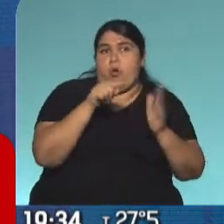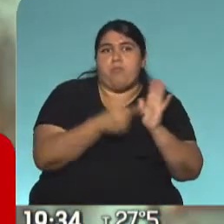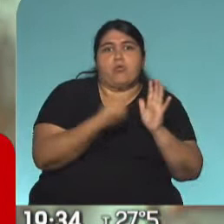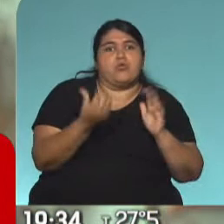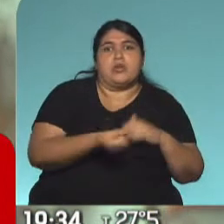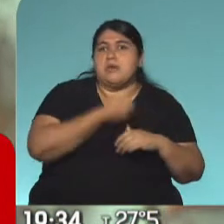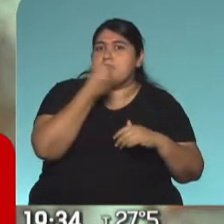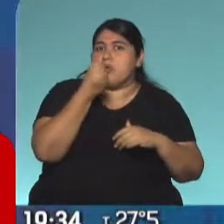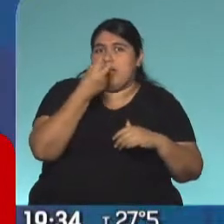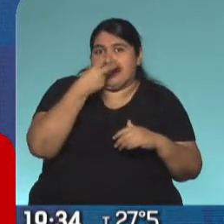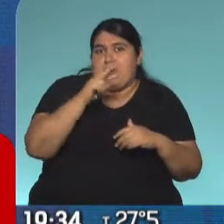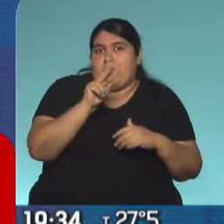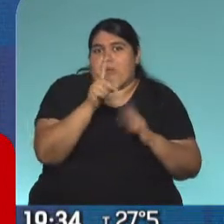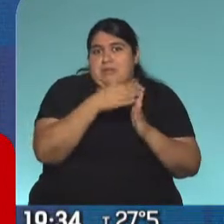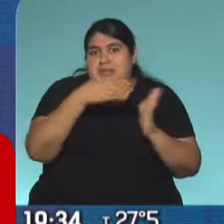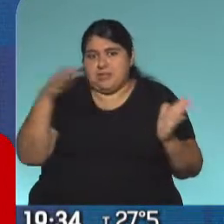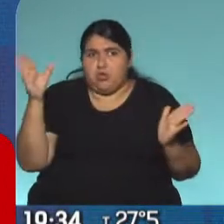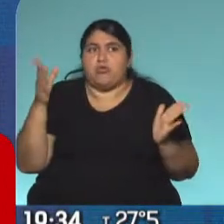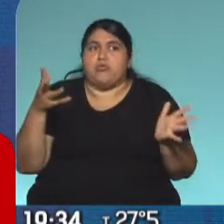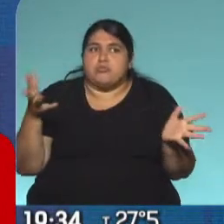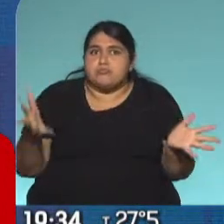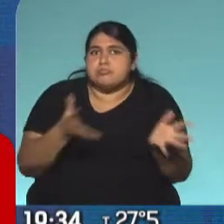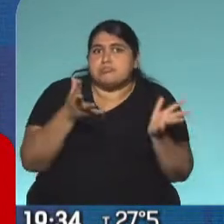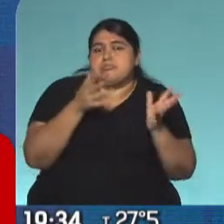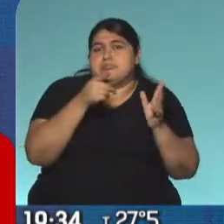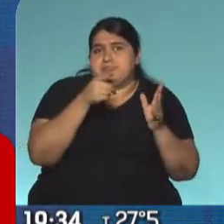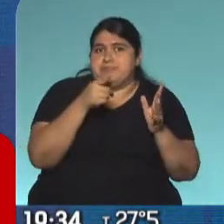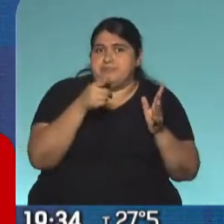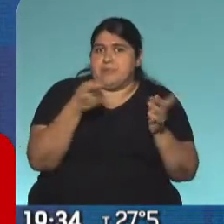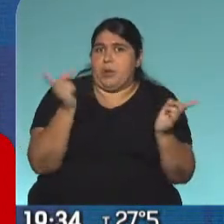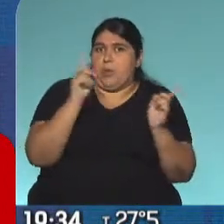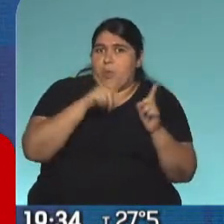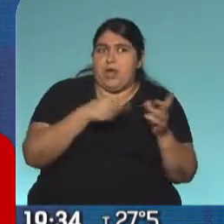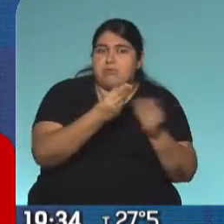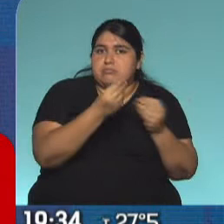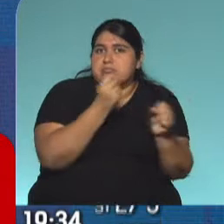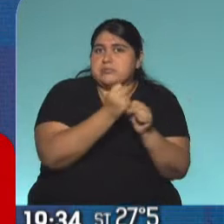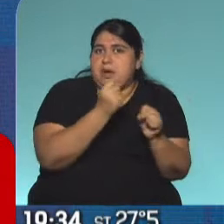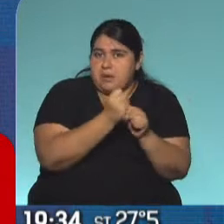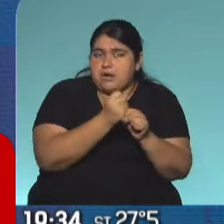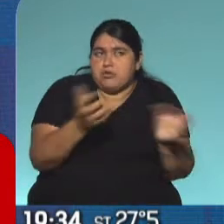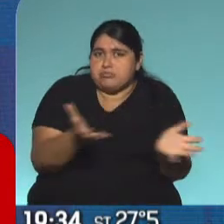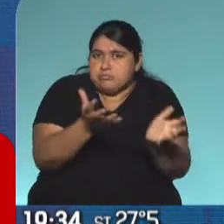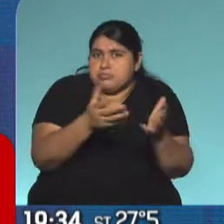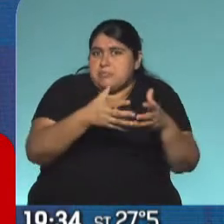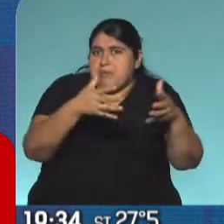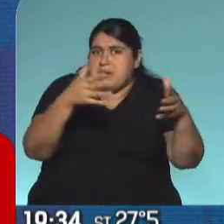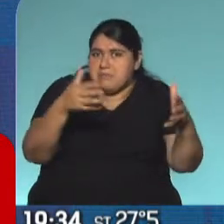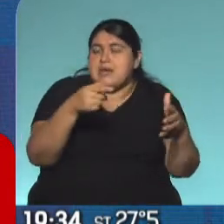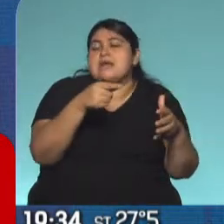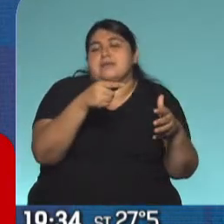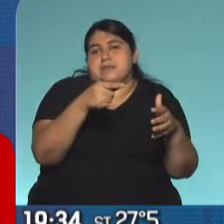para 2021. Es un rubro que puede motorizar a otros. Es un rubro que puede motorizar sobre todo mucho empleo. A partir de que se fue